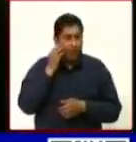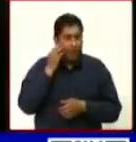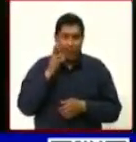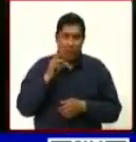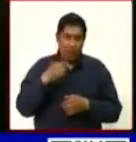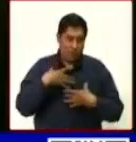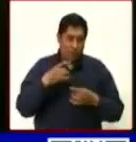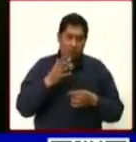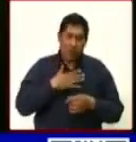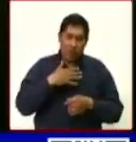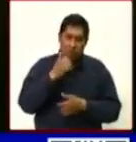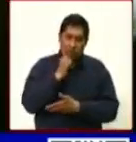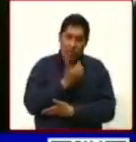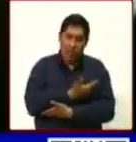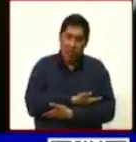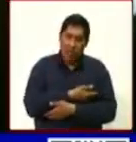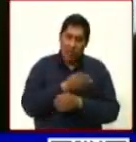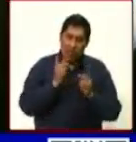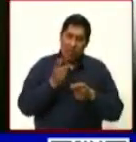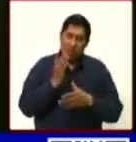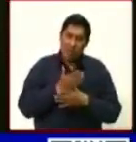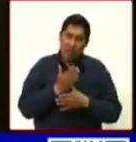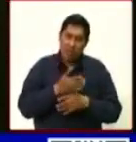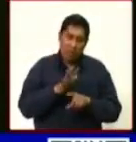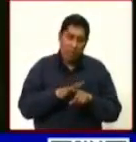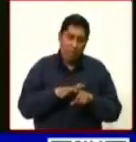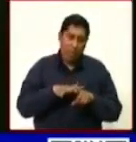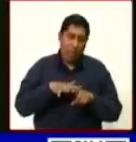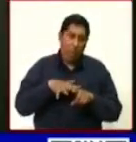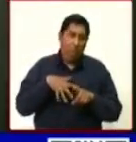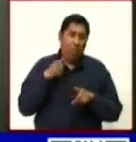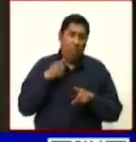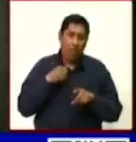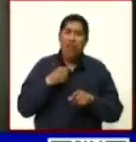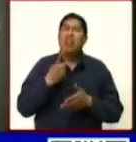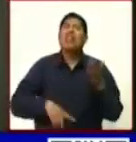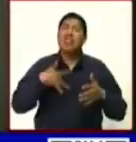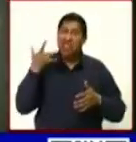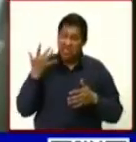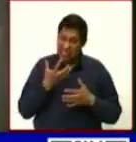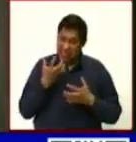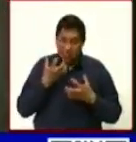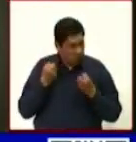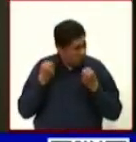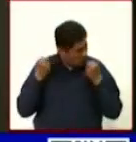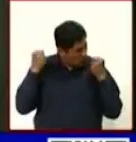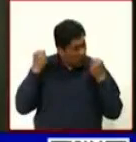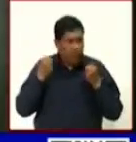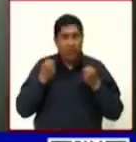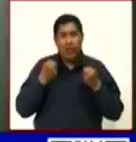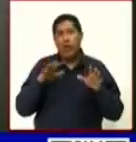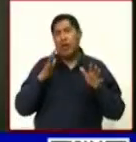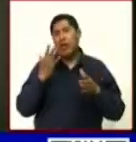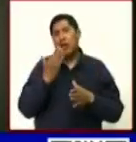que mi hija Me lo me molestarían de esa forma ese momento potencia quizás